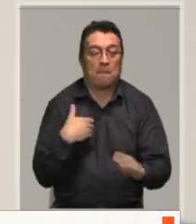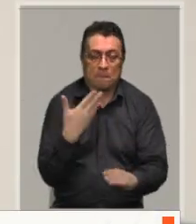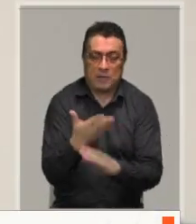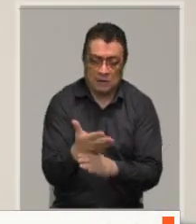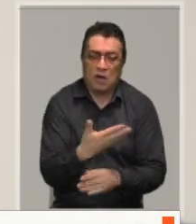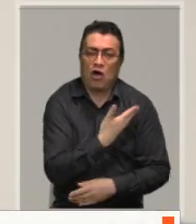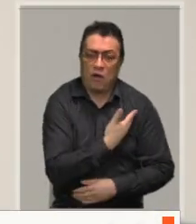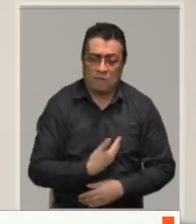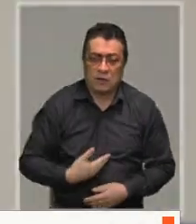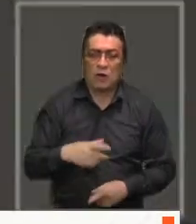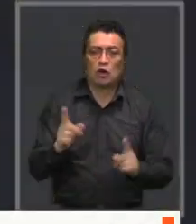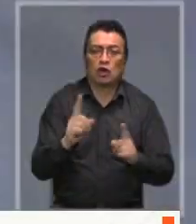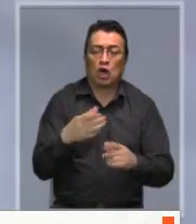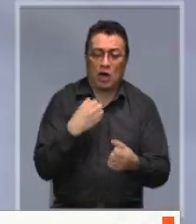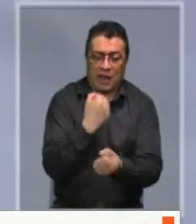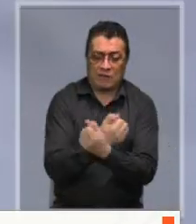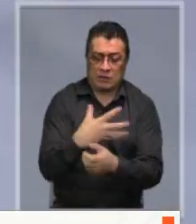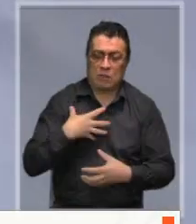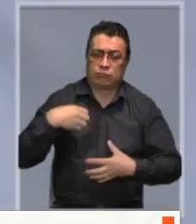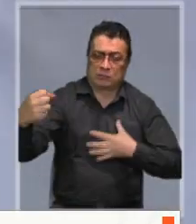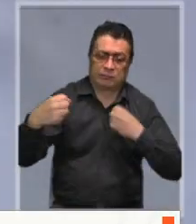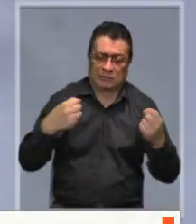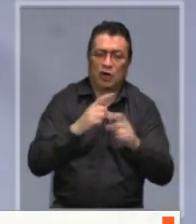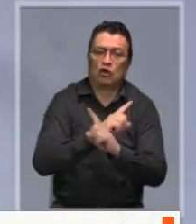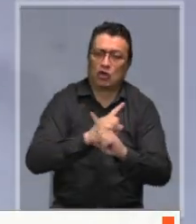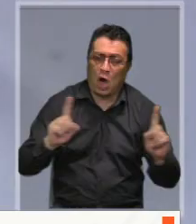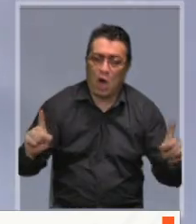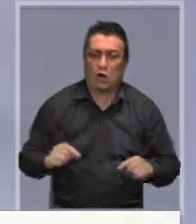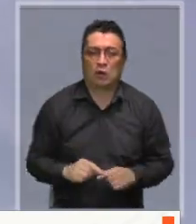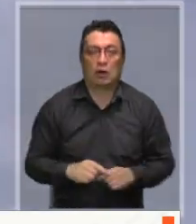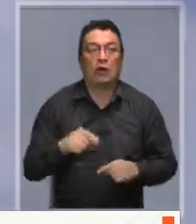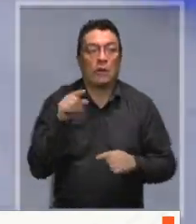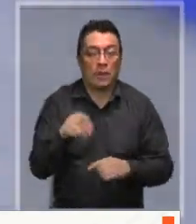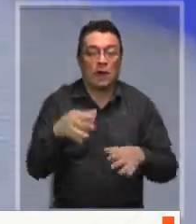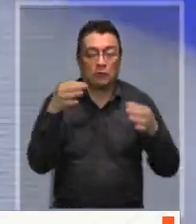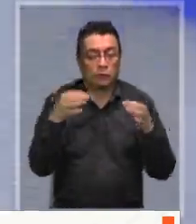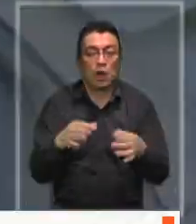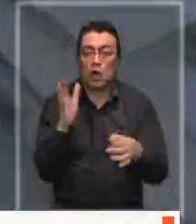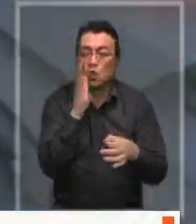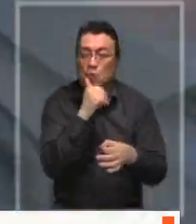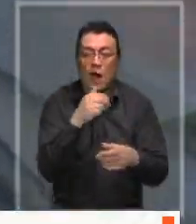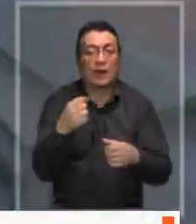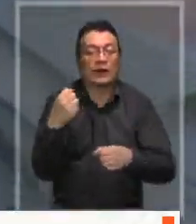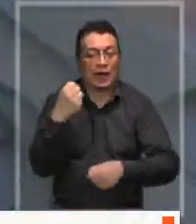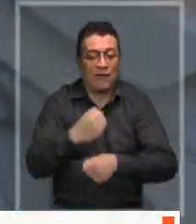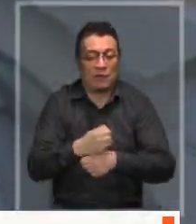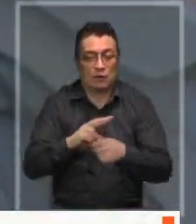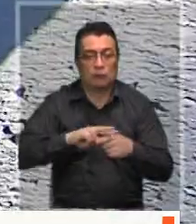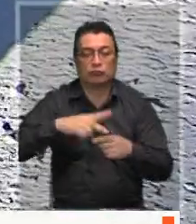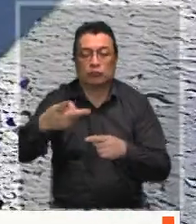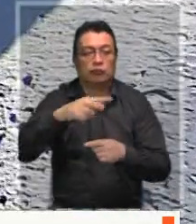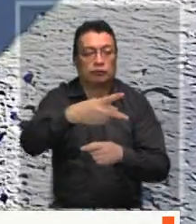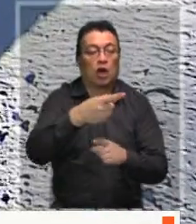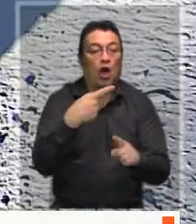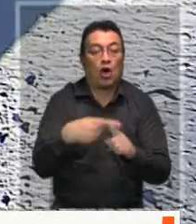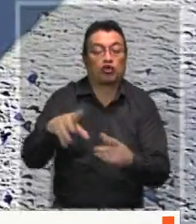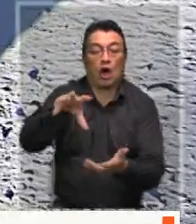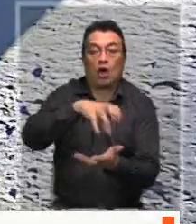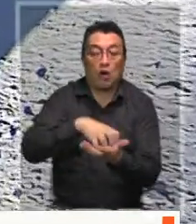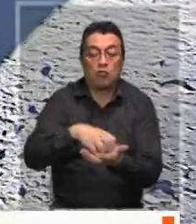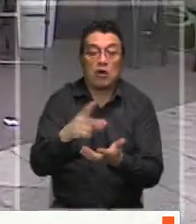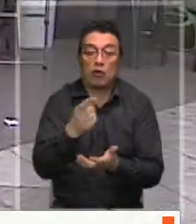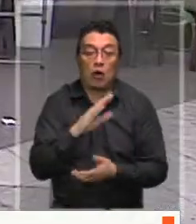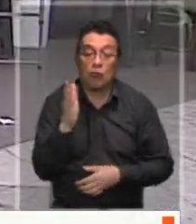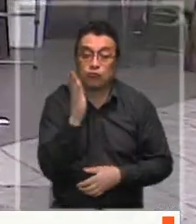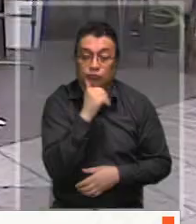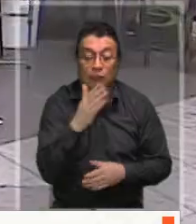puntualmente que no nos quite carabineros. Desde el Ministerio de Interior aseguran que no hay reasignación de carabineros de otras comunas que no están contempladas